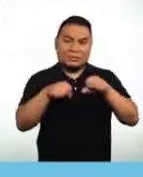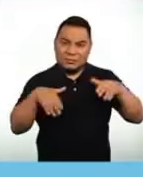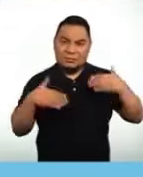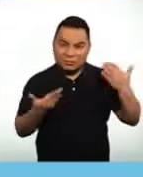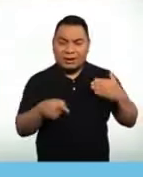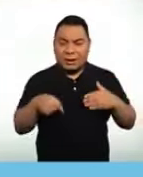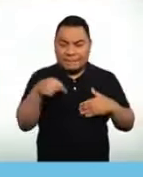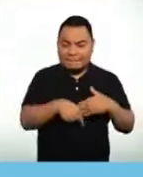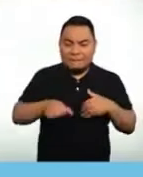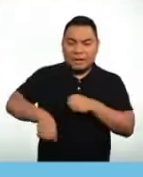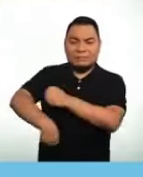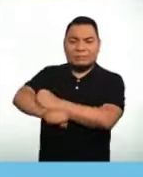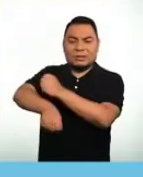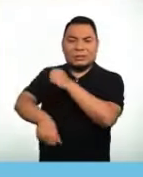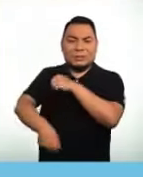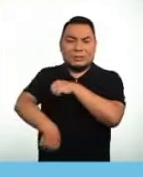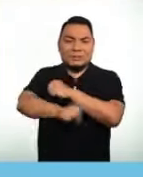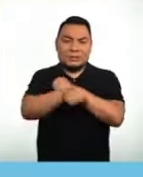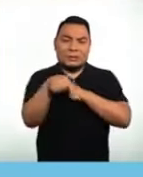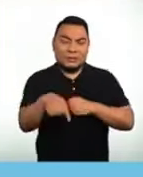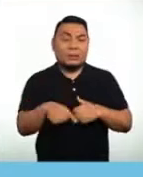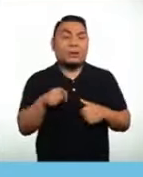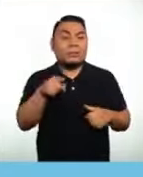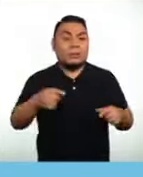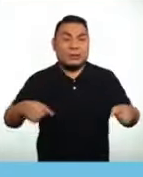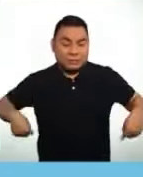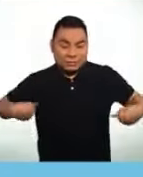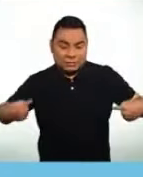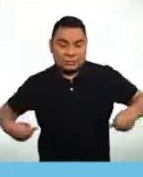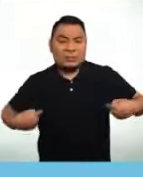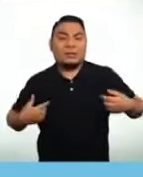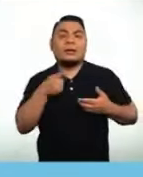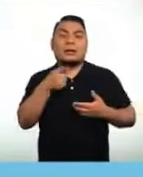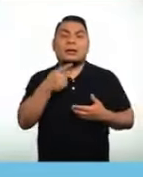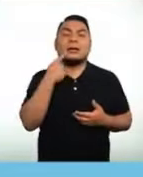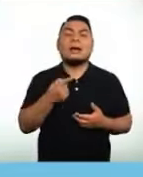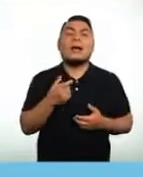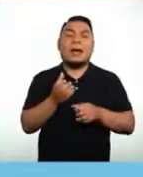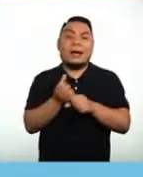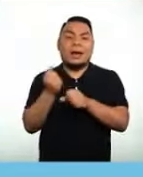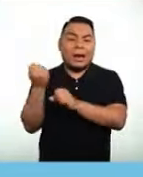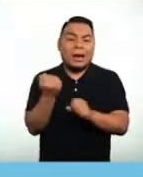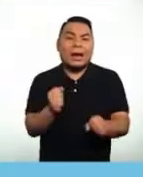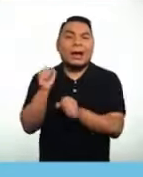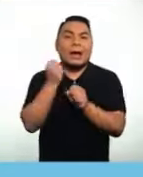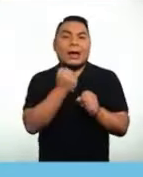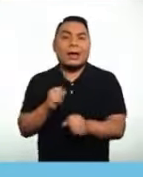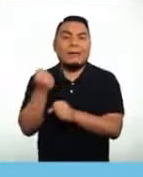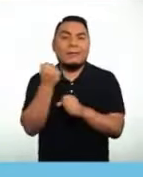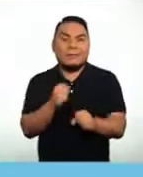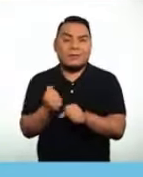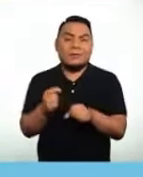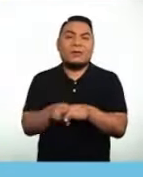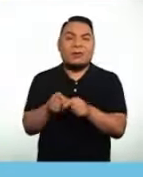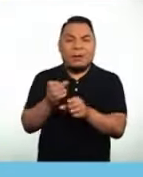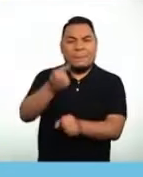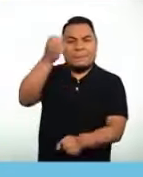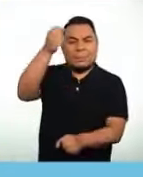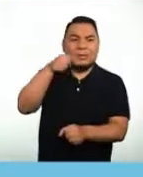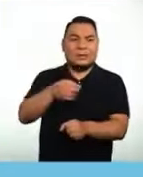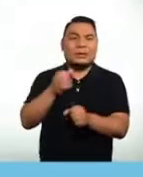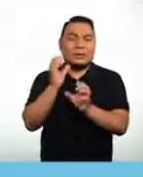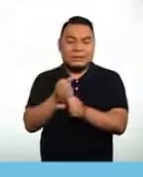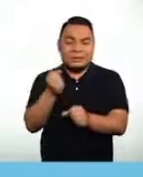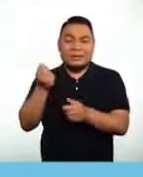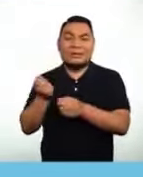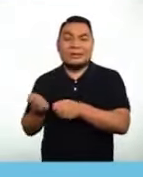pateándolas. En caso de que tu niño o niño se desplace en silla de ruedas, bríndale un palo de escoba o similar